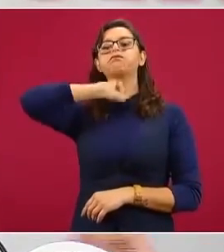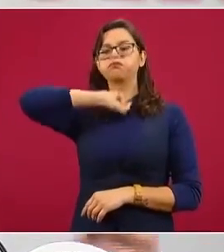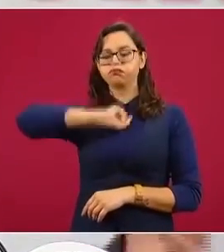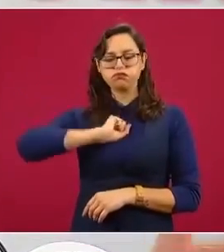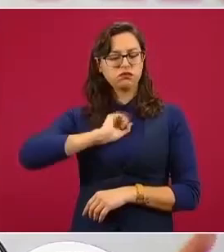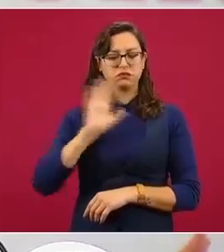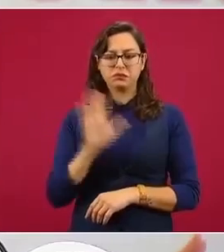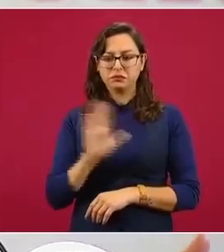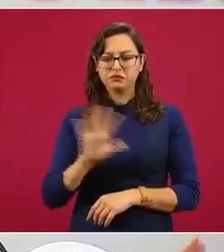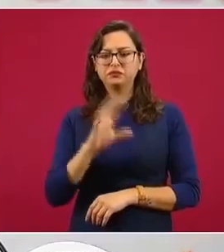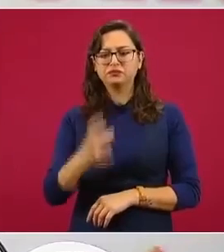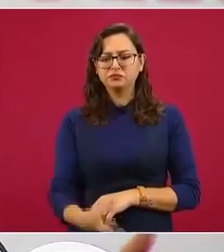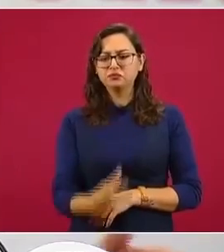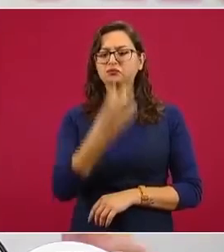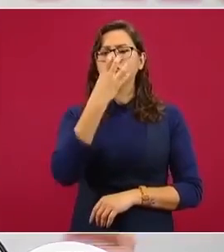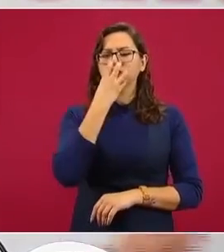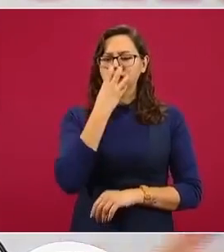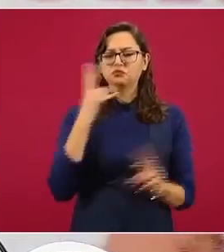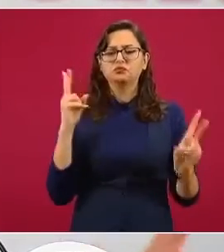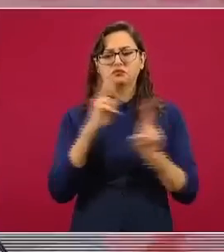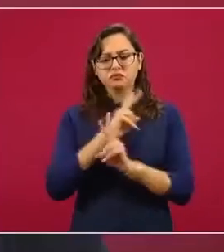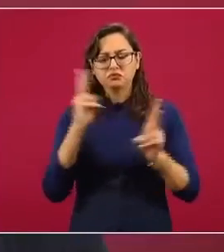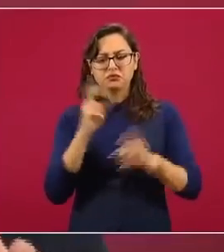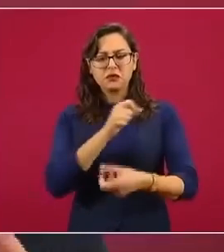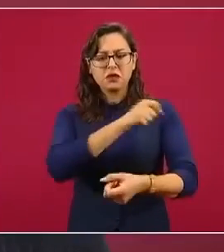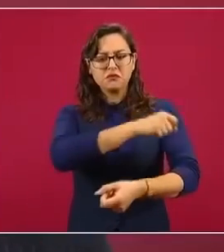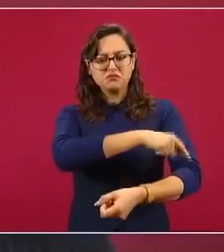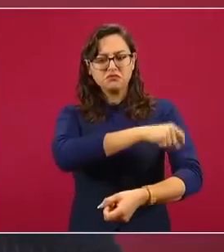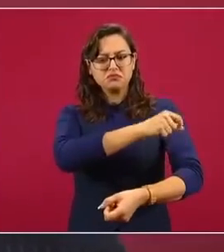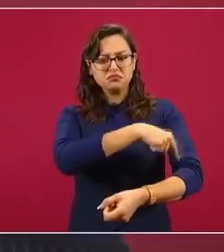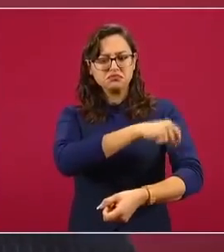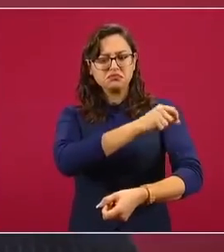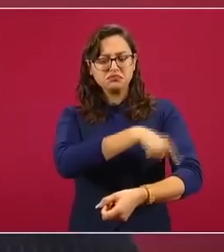oxígeno, hidratación intravenosa, según se requiera,